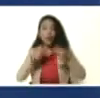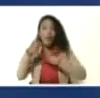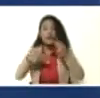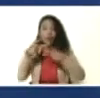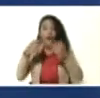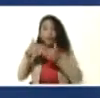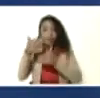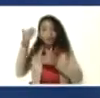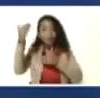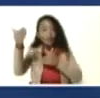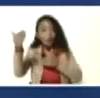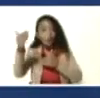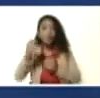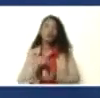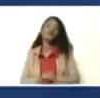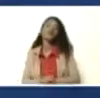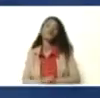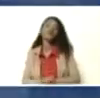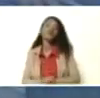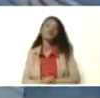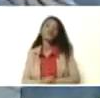Exterior,